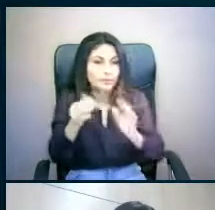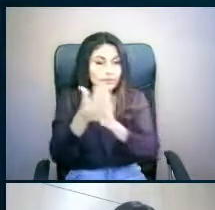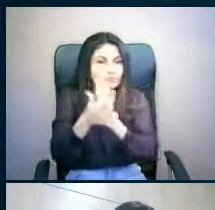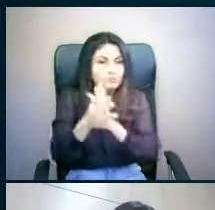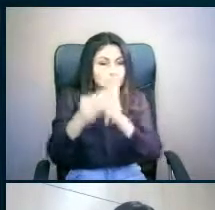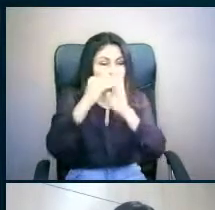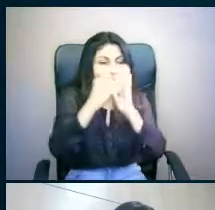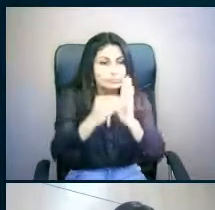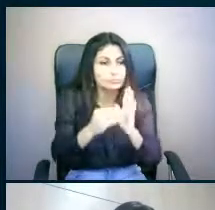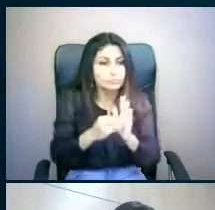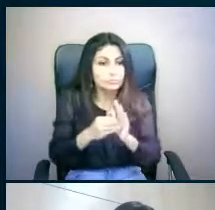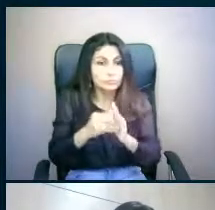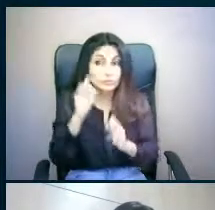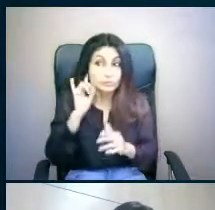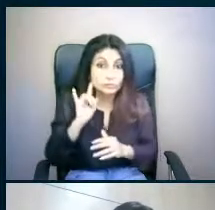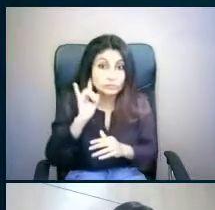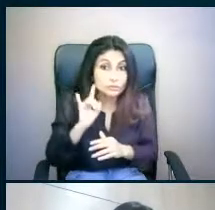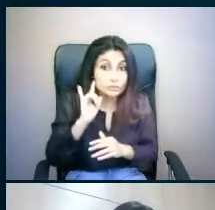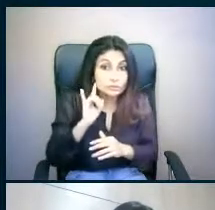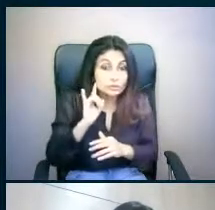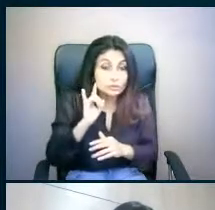mensual? No se escucha.